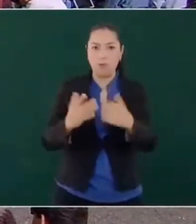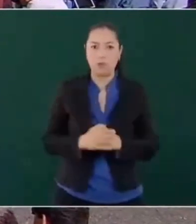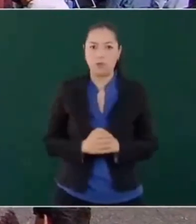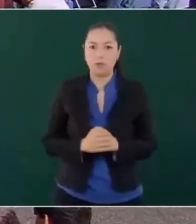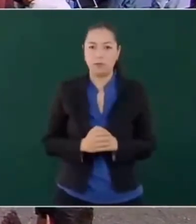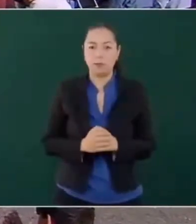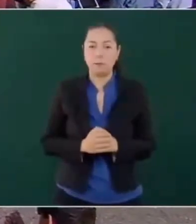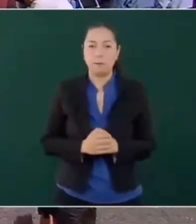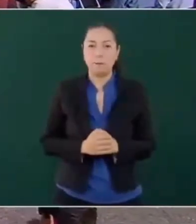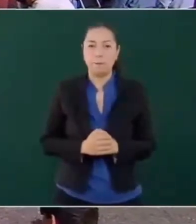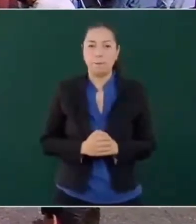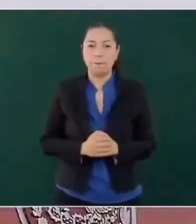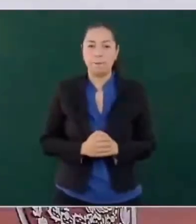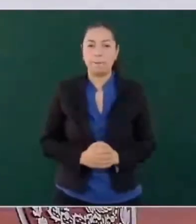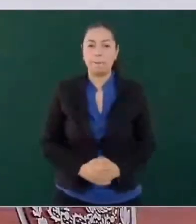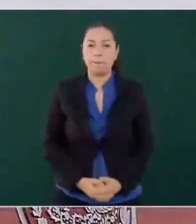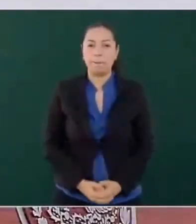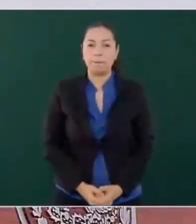datos,